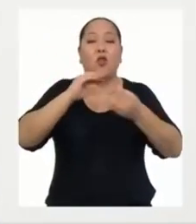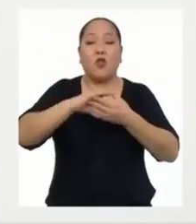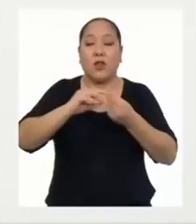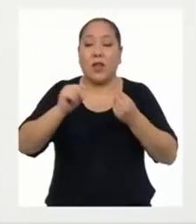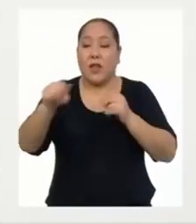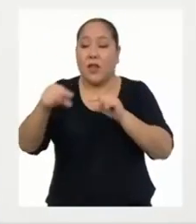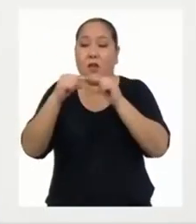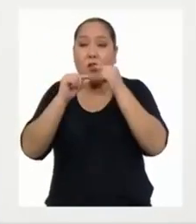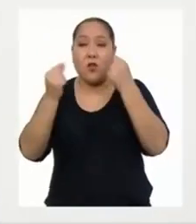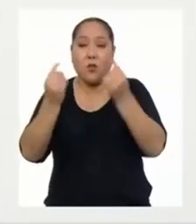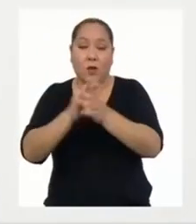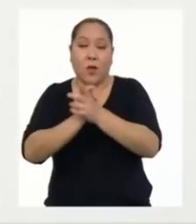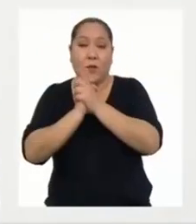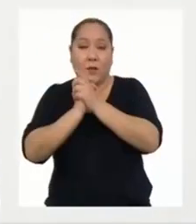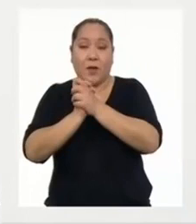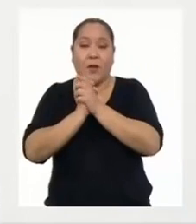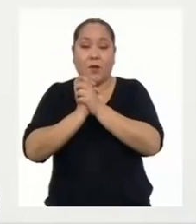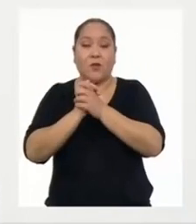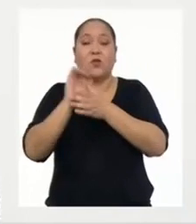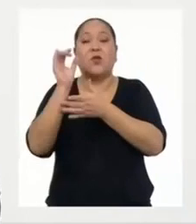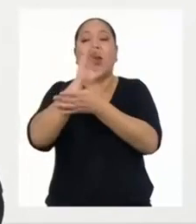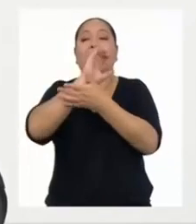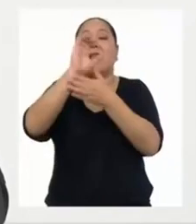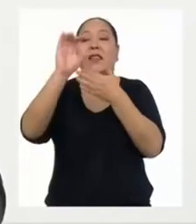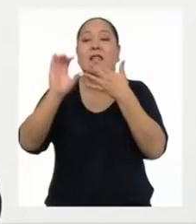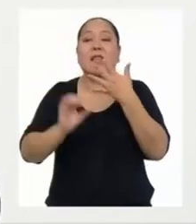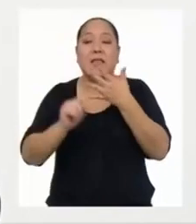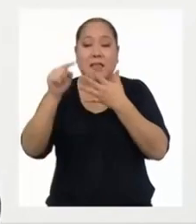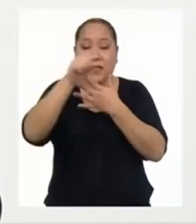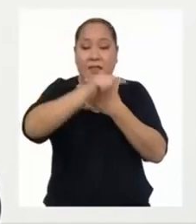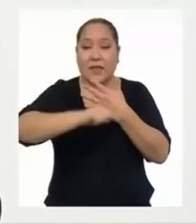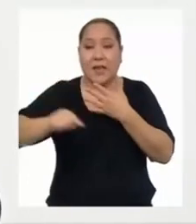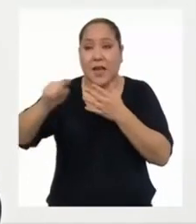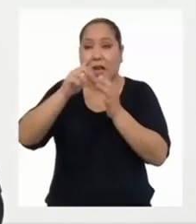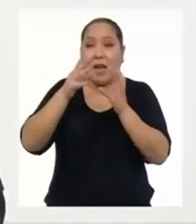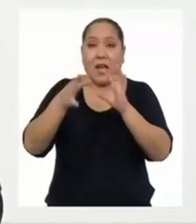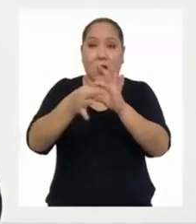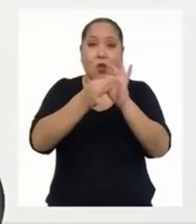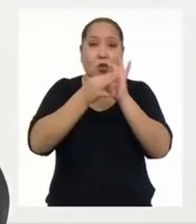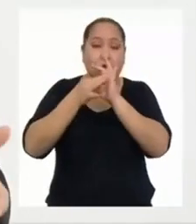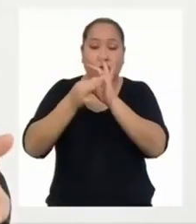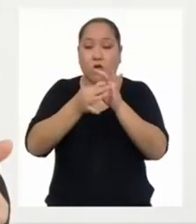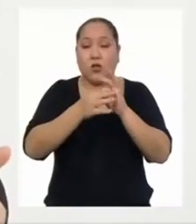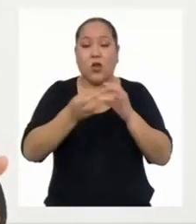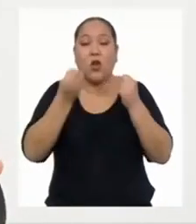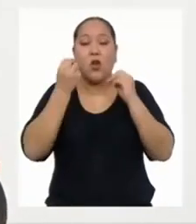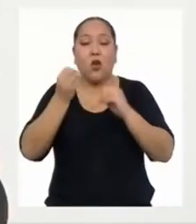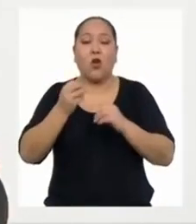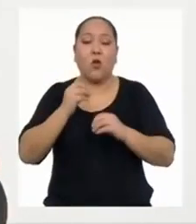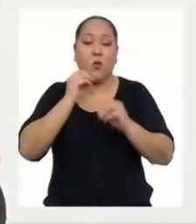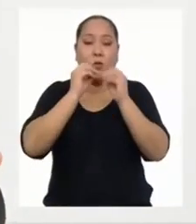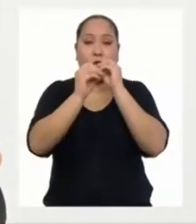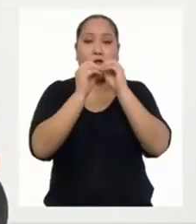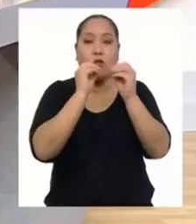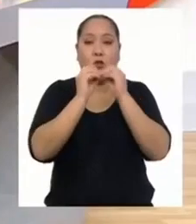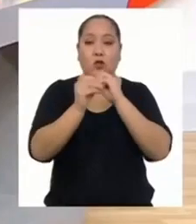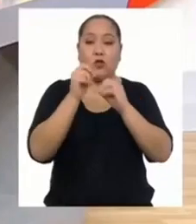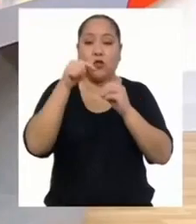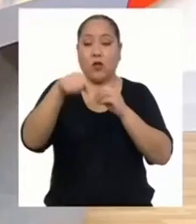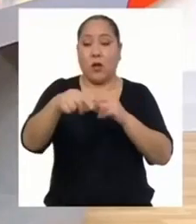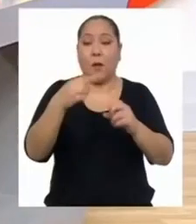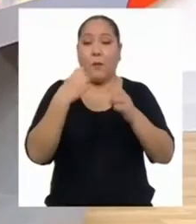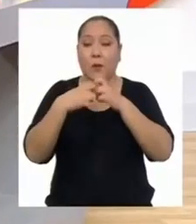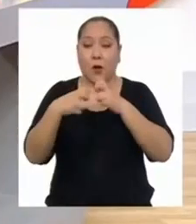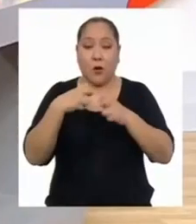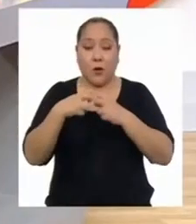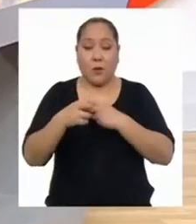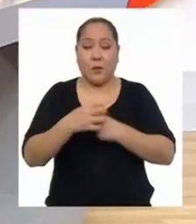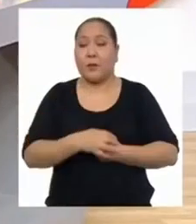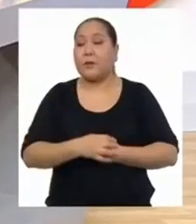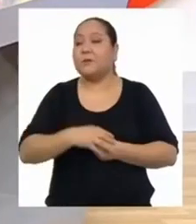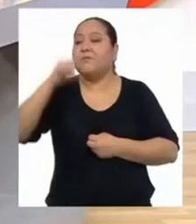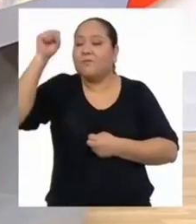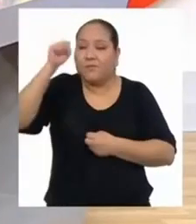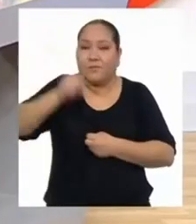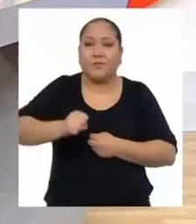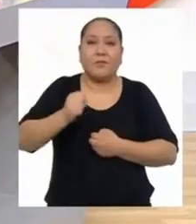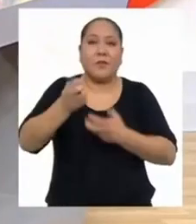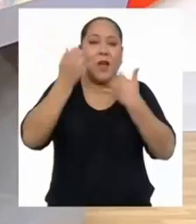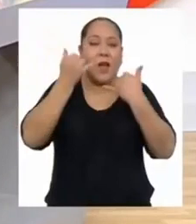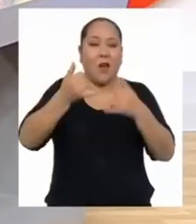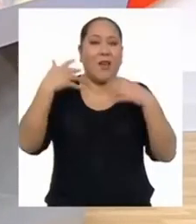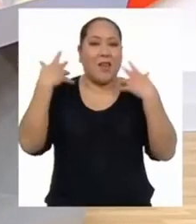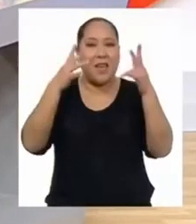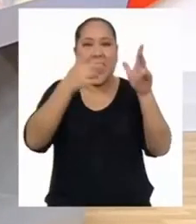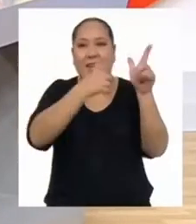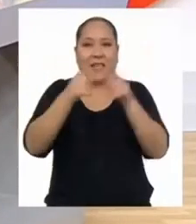descripción que los une y distingue y cómo logran afrontar situaciones difíciles. Ahora sí, manos a la